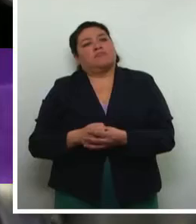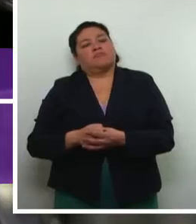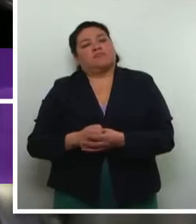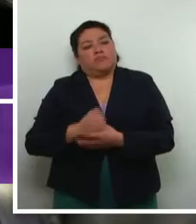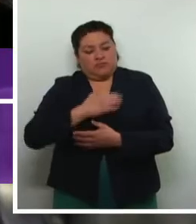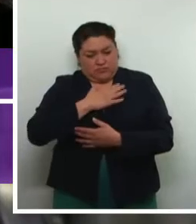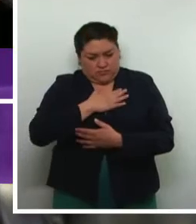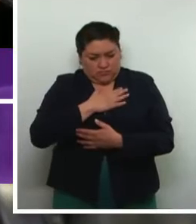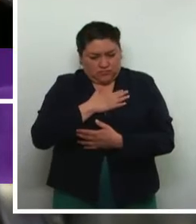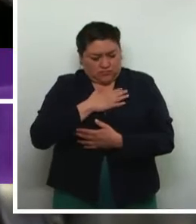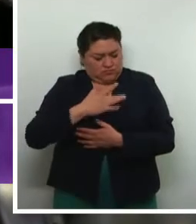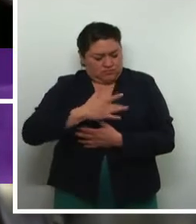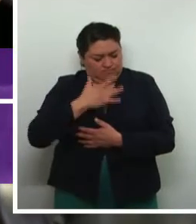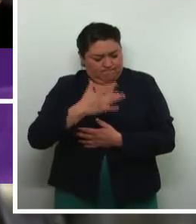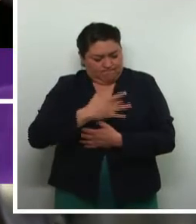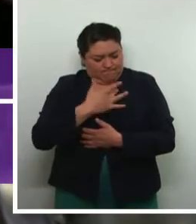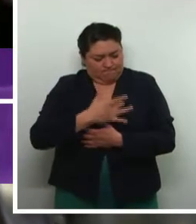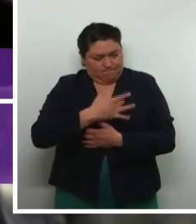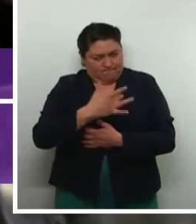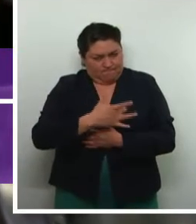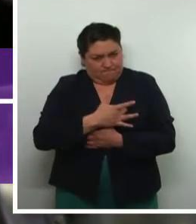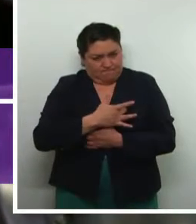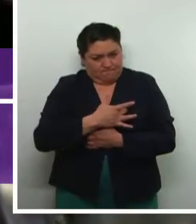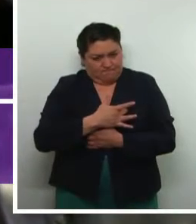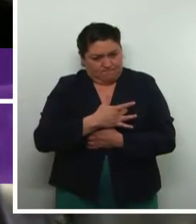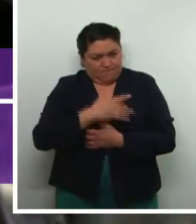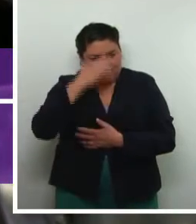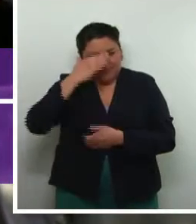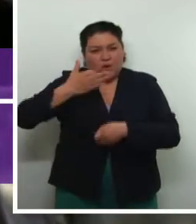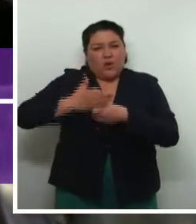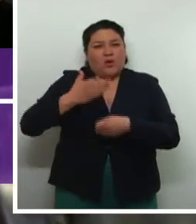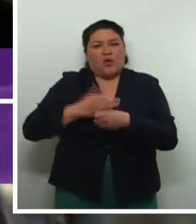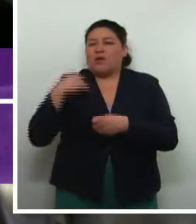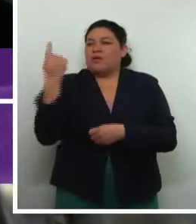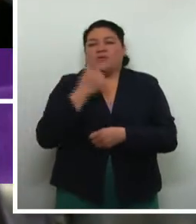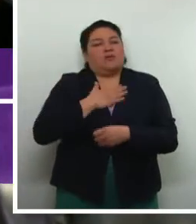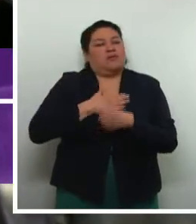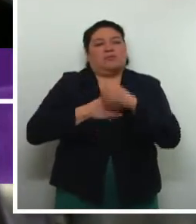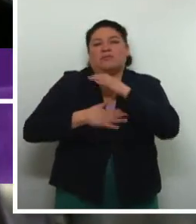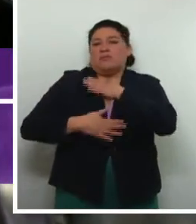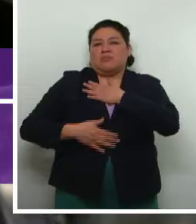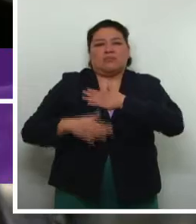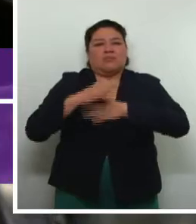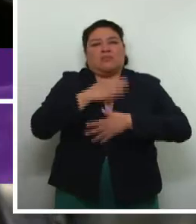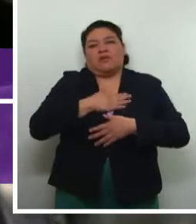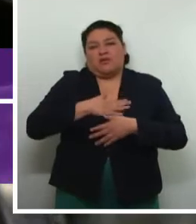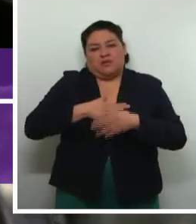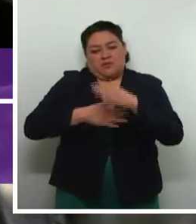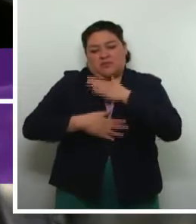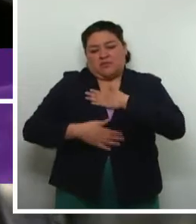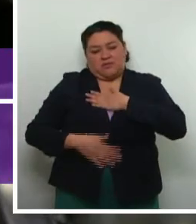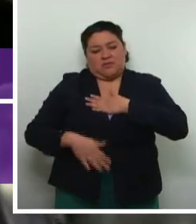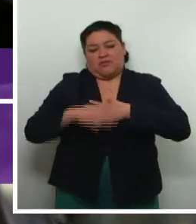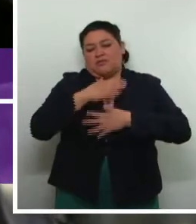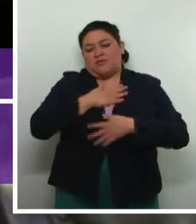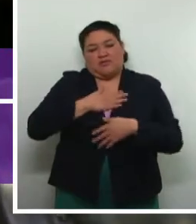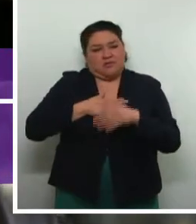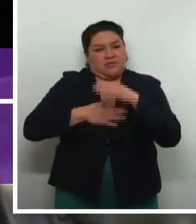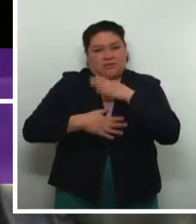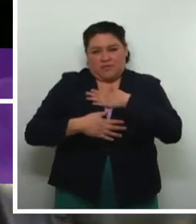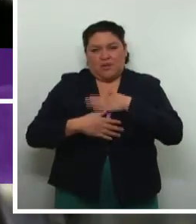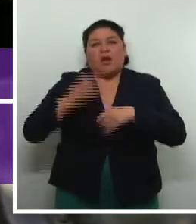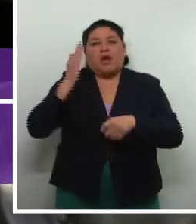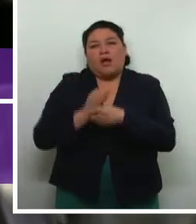tengo la sensación de que el cansancio nos está llevando a